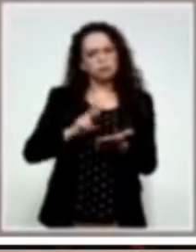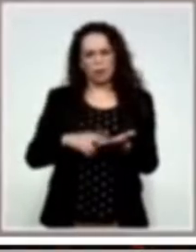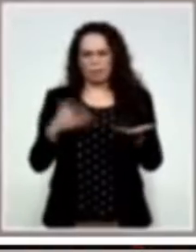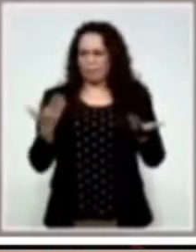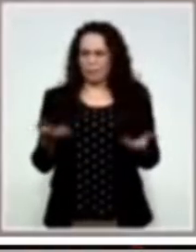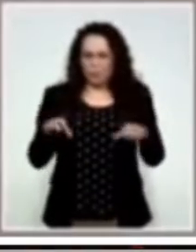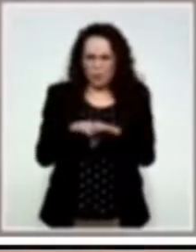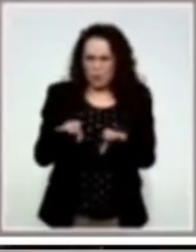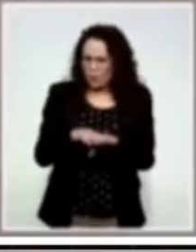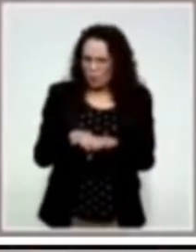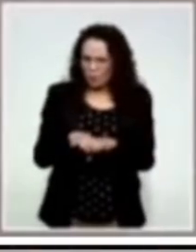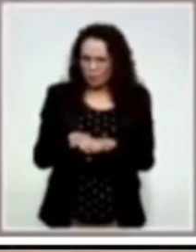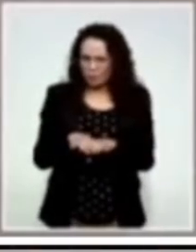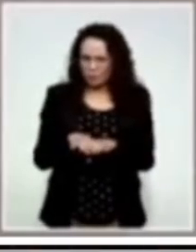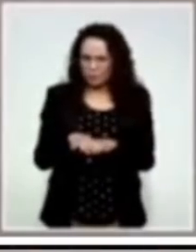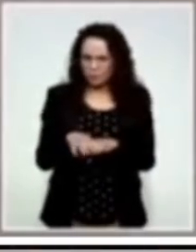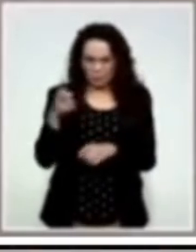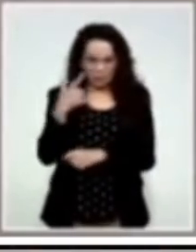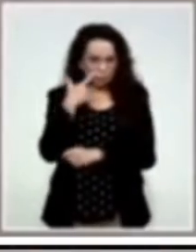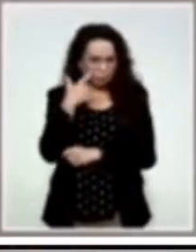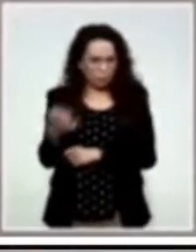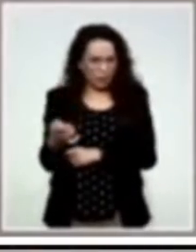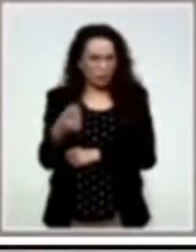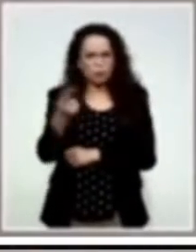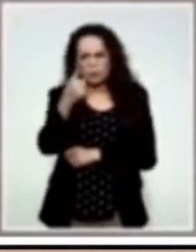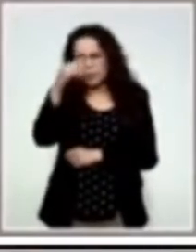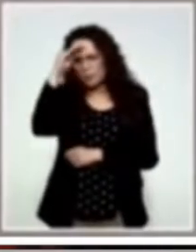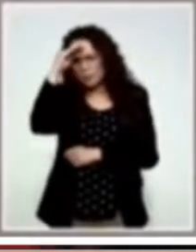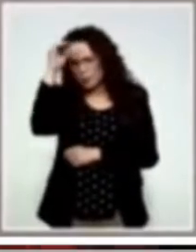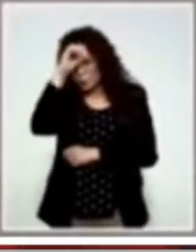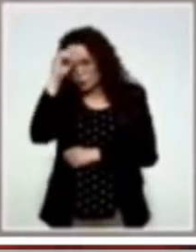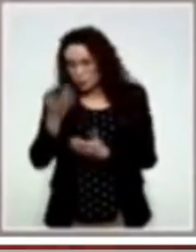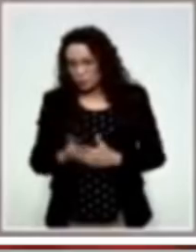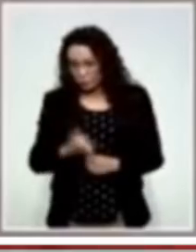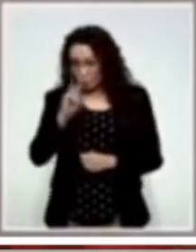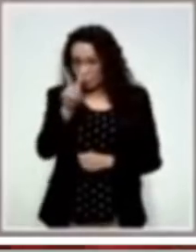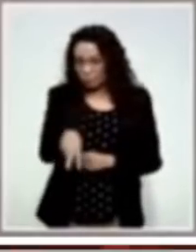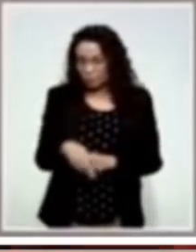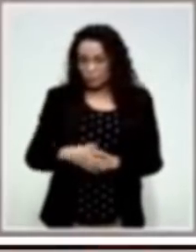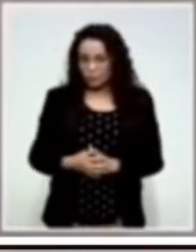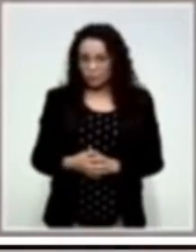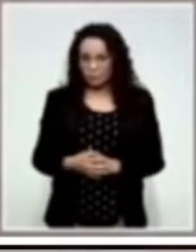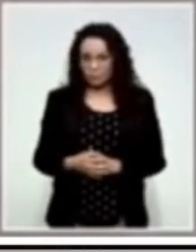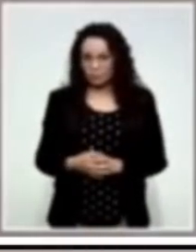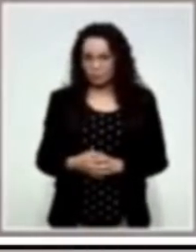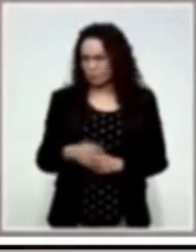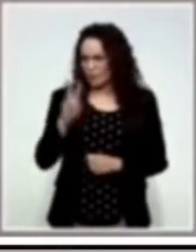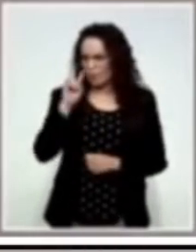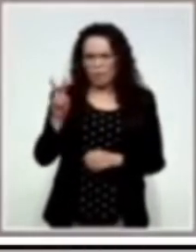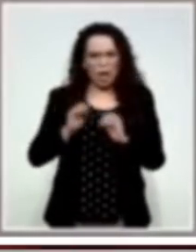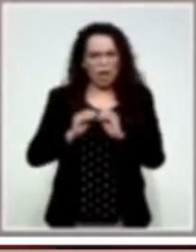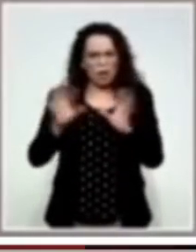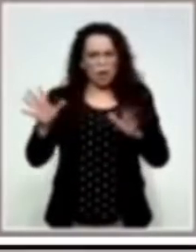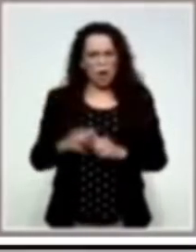porque se desestime la acción? ¿No les parece muy raro? La verdad, ahí era clarísimo. Perdón,